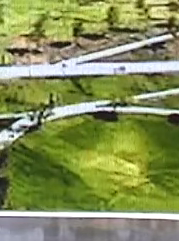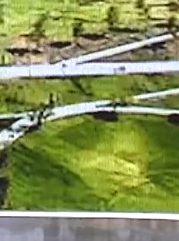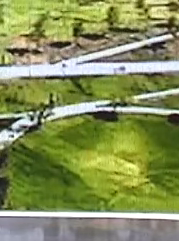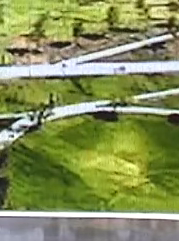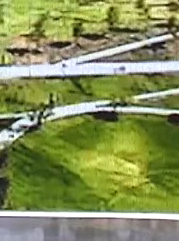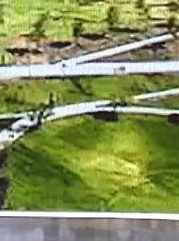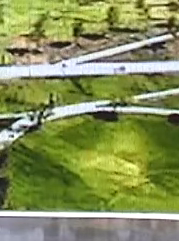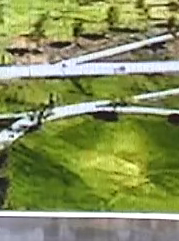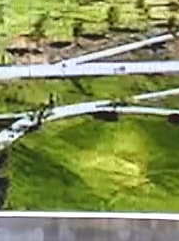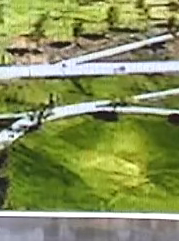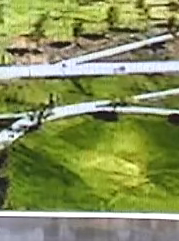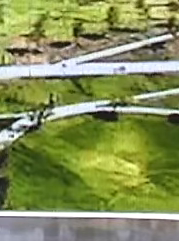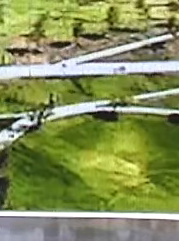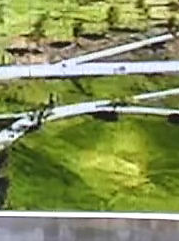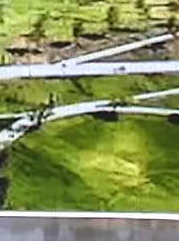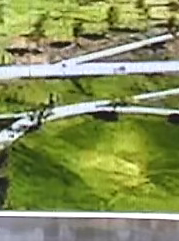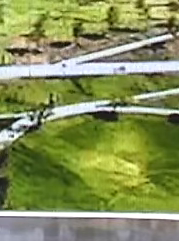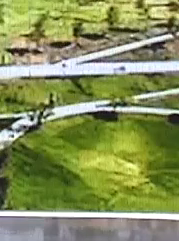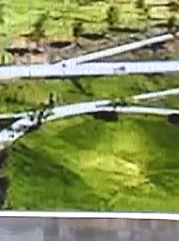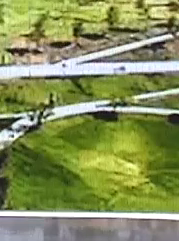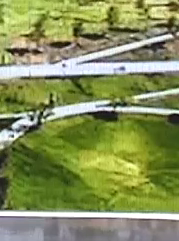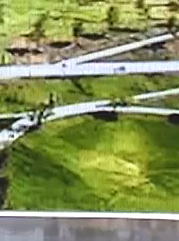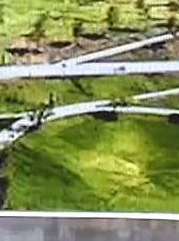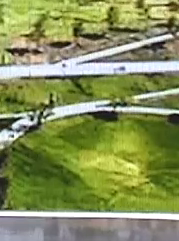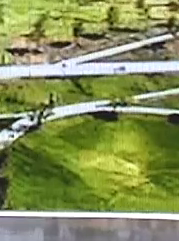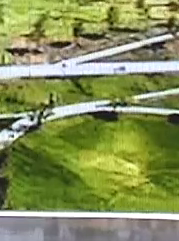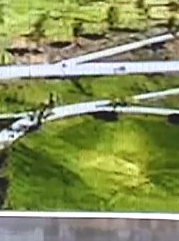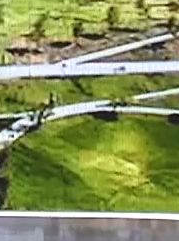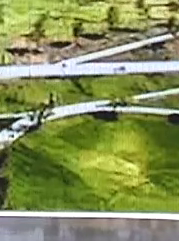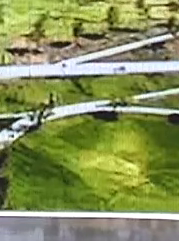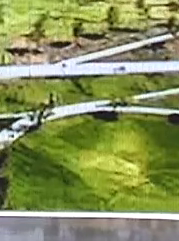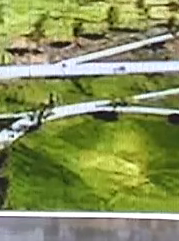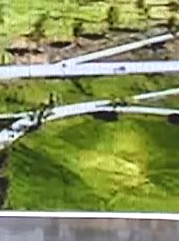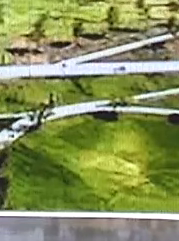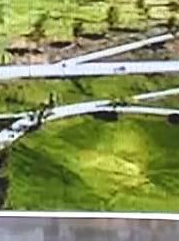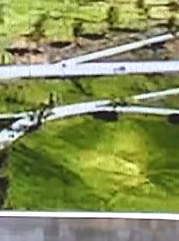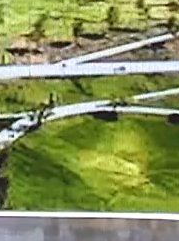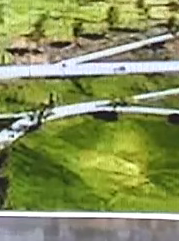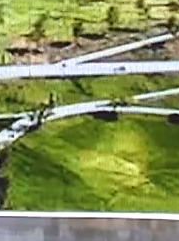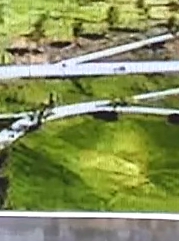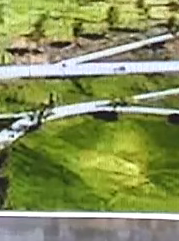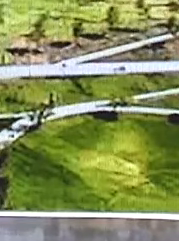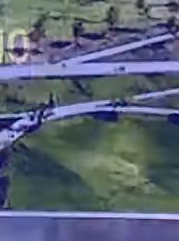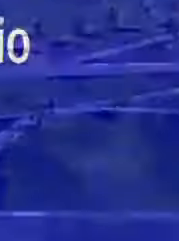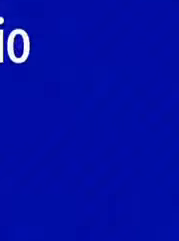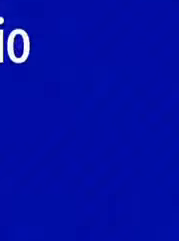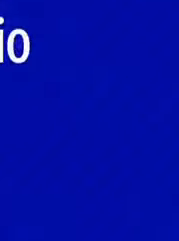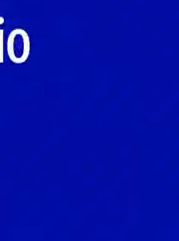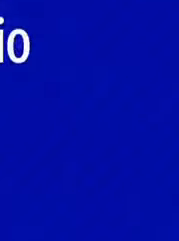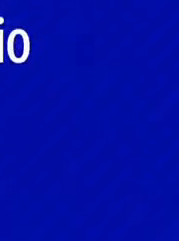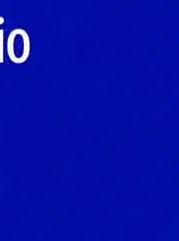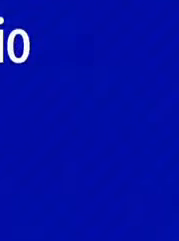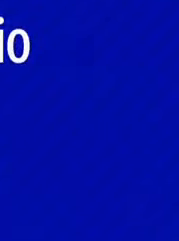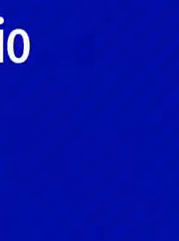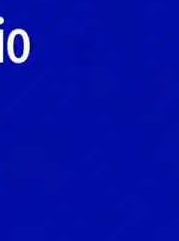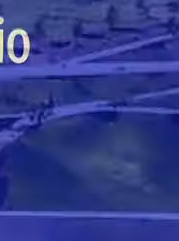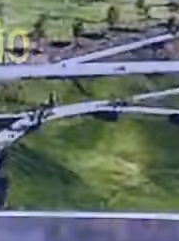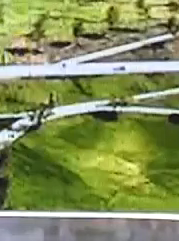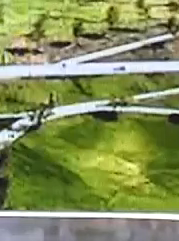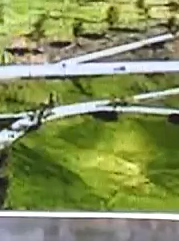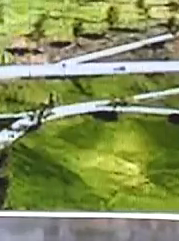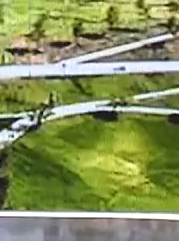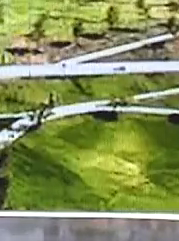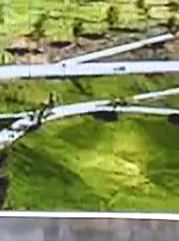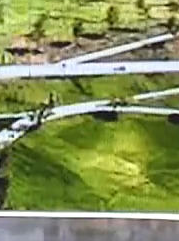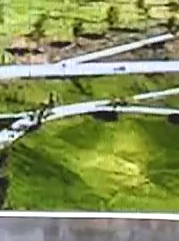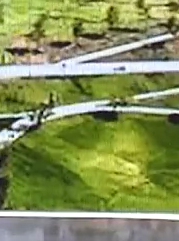para después del ejercicio de ayer del debate. Querida Claudia, ¿cómo estás? Buenas tardes. ¿Qué tal? Muy buenas tardes. Pues Claudia, ¿cómo te